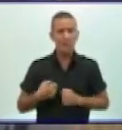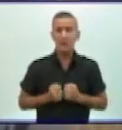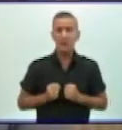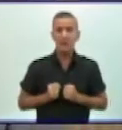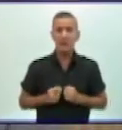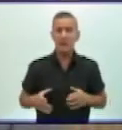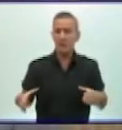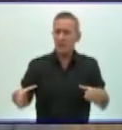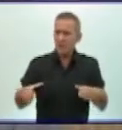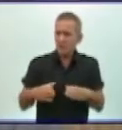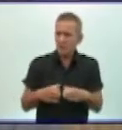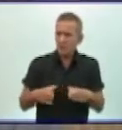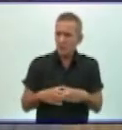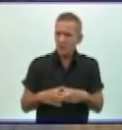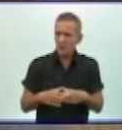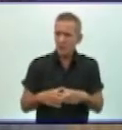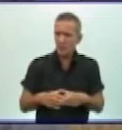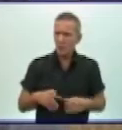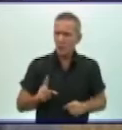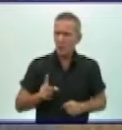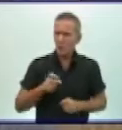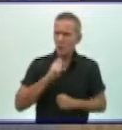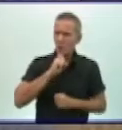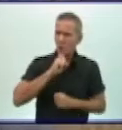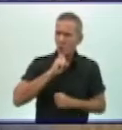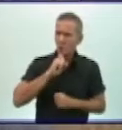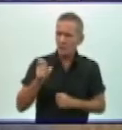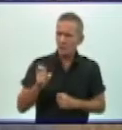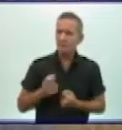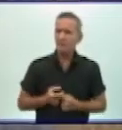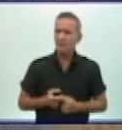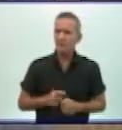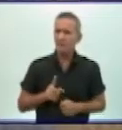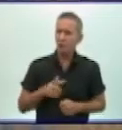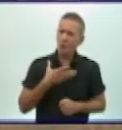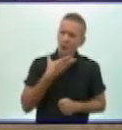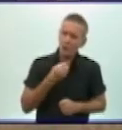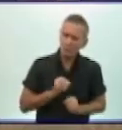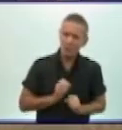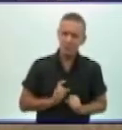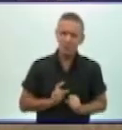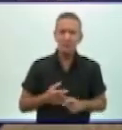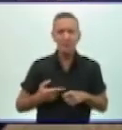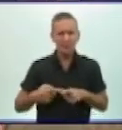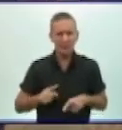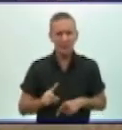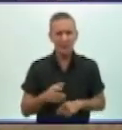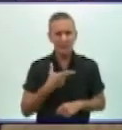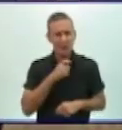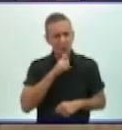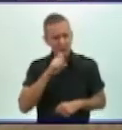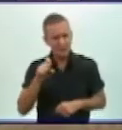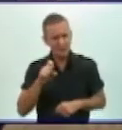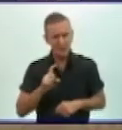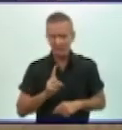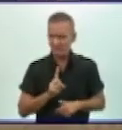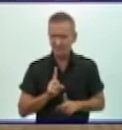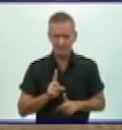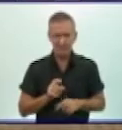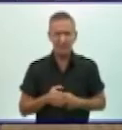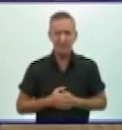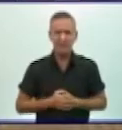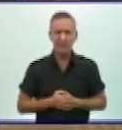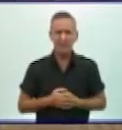les toca asumir, que no es tan difícil hacerlo. A veces a ellos no les gusta mucho, pero no es difícil. Y bueno, también en otras esferas de la vida, como son las